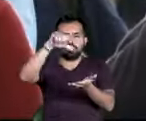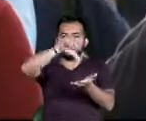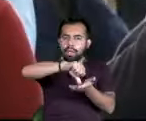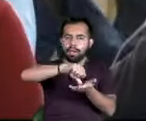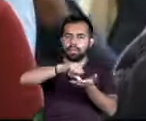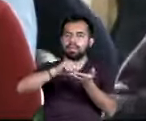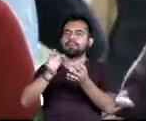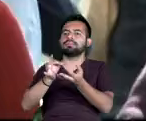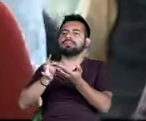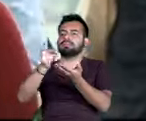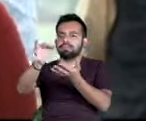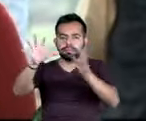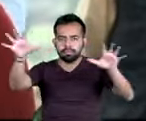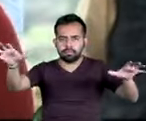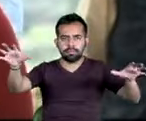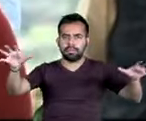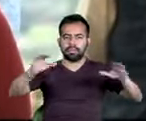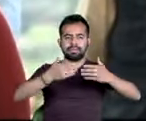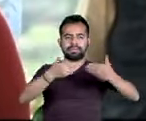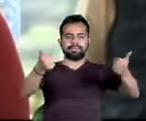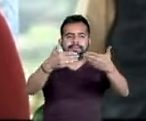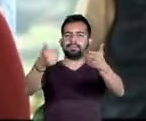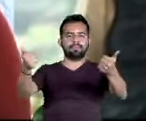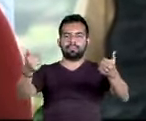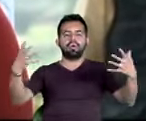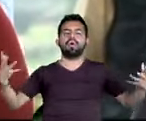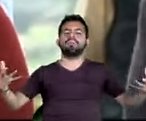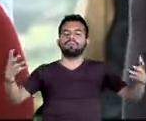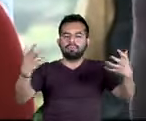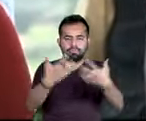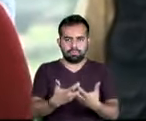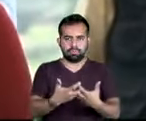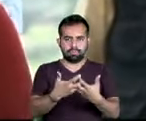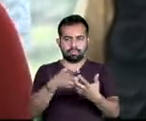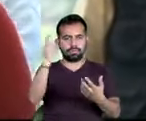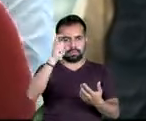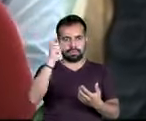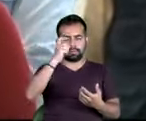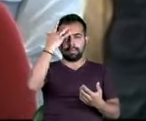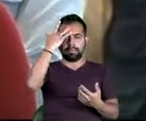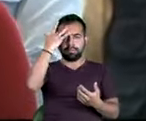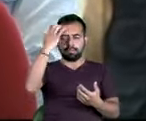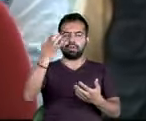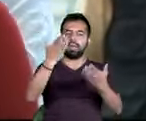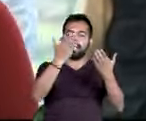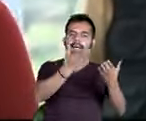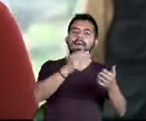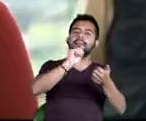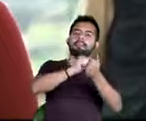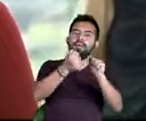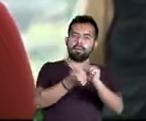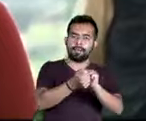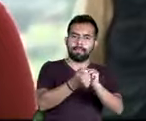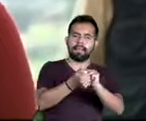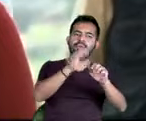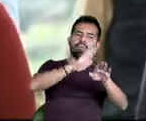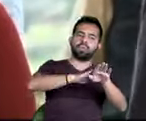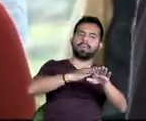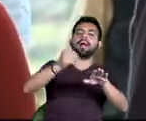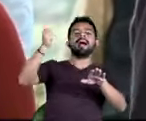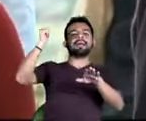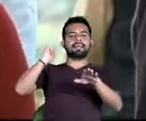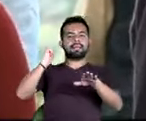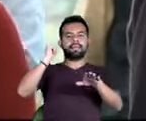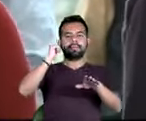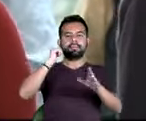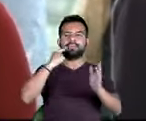plenamente conectados. Los problemas urbanos del día de hoy son problemas mal resueltos de la ruralidad del día de ayer. Si yo